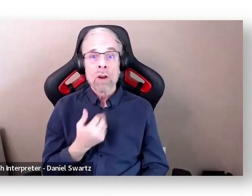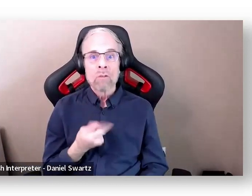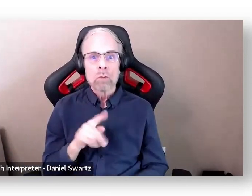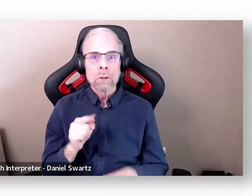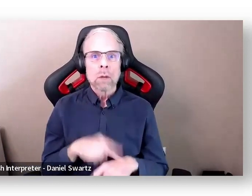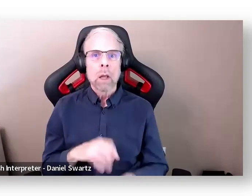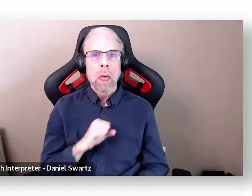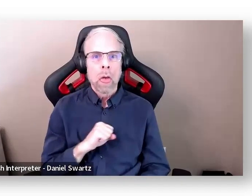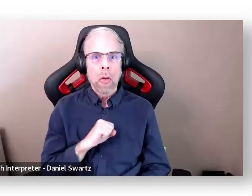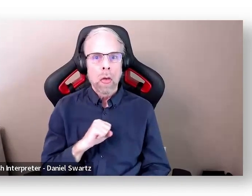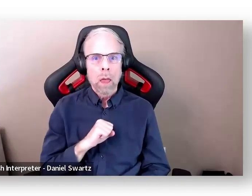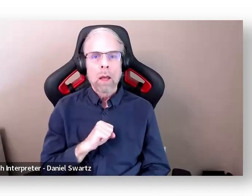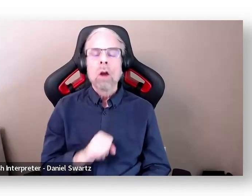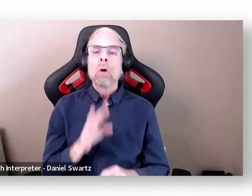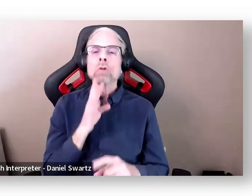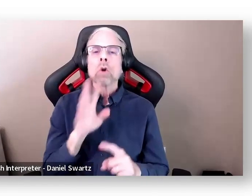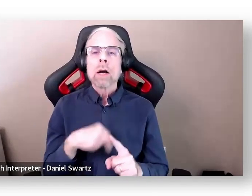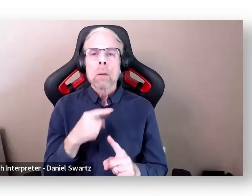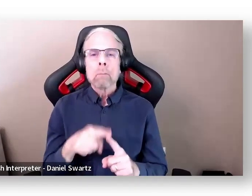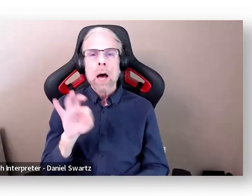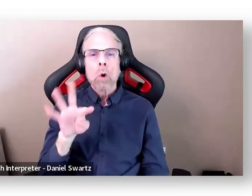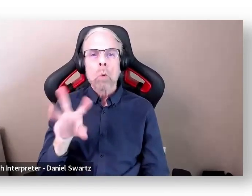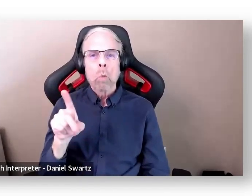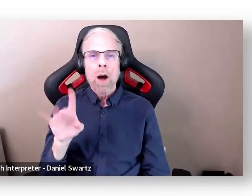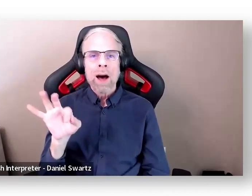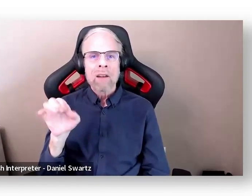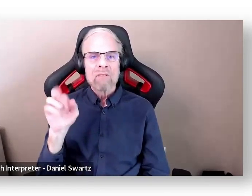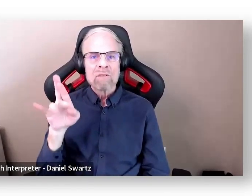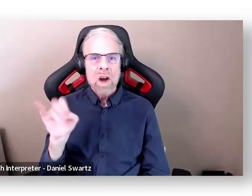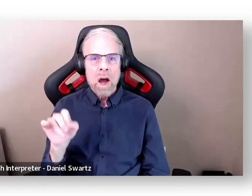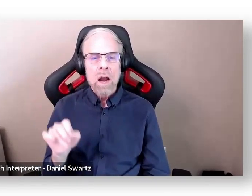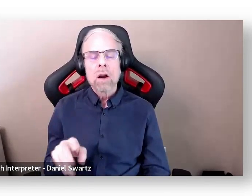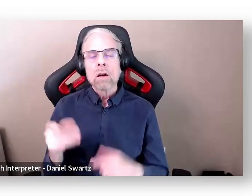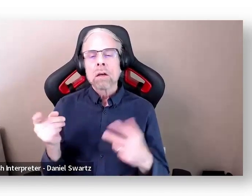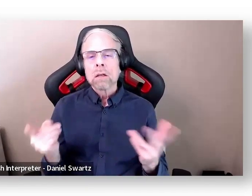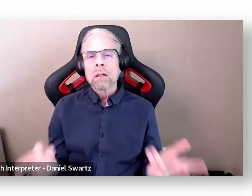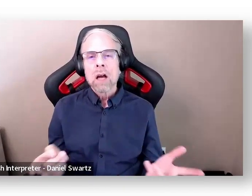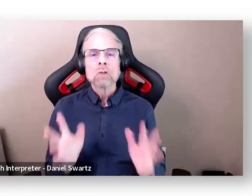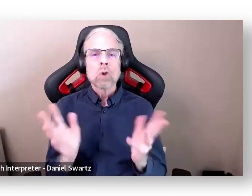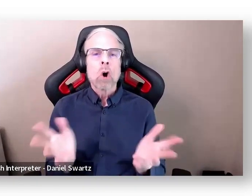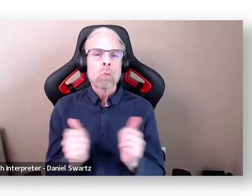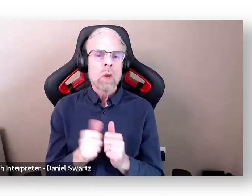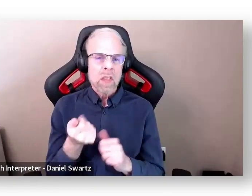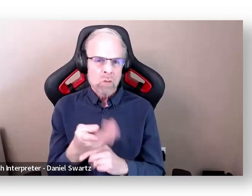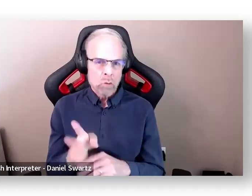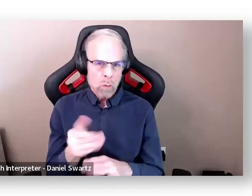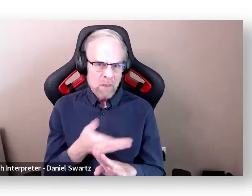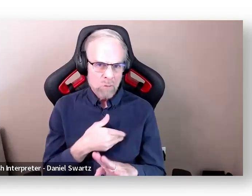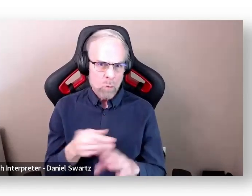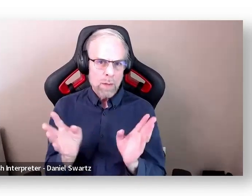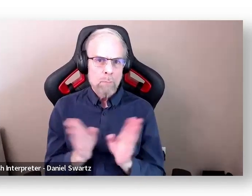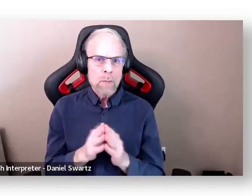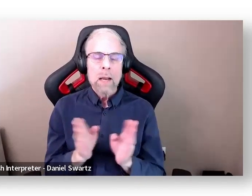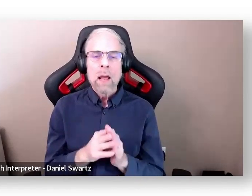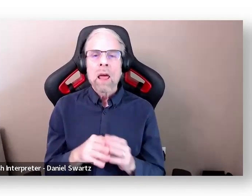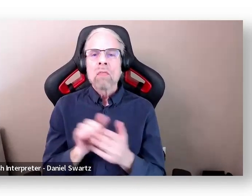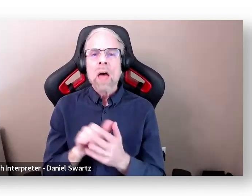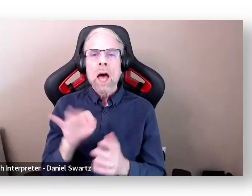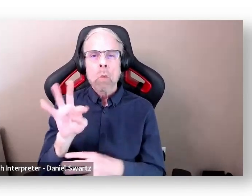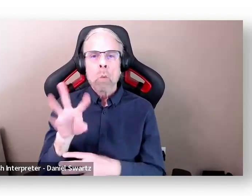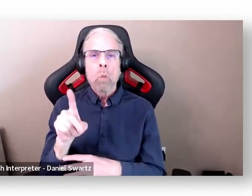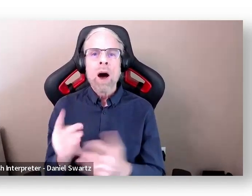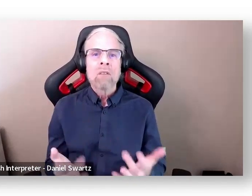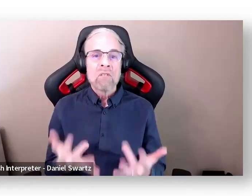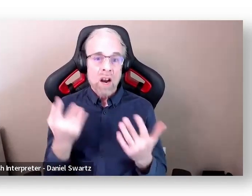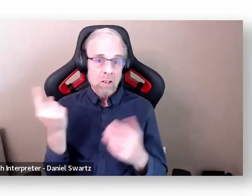Y déjenme aclarar mi garganta. Entonces, ahora vamos a platicar sobre incendios forestales. Entonces, ya sé que estuve platicando con algunos de